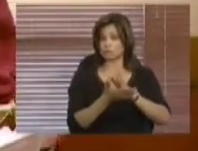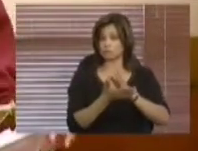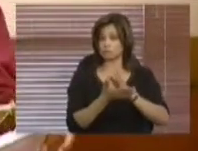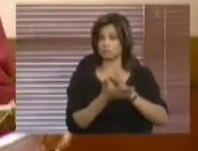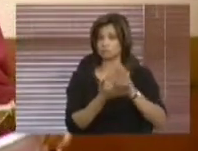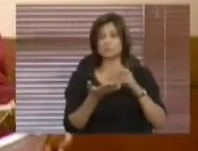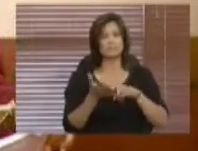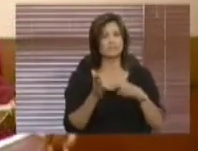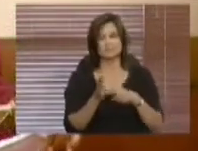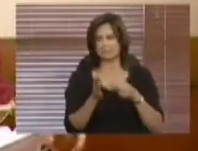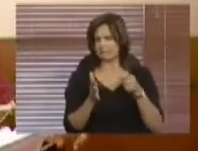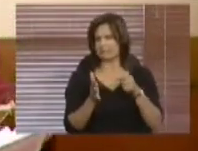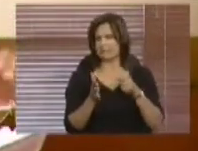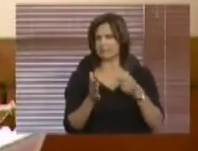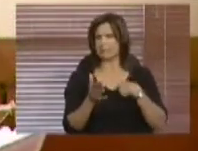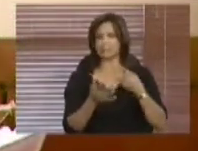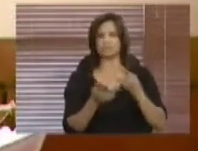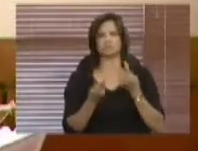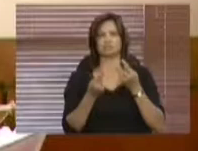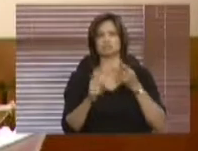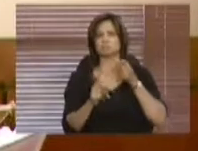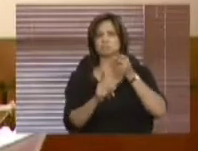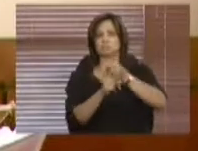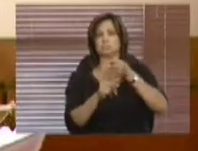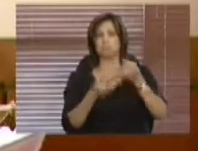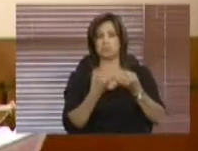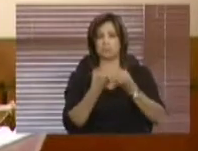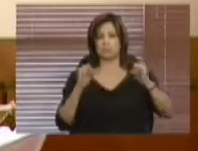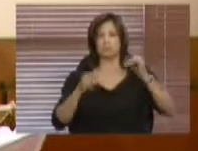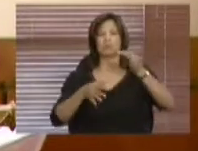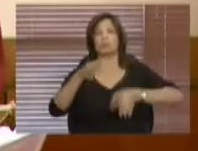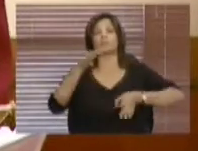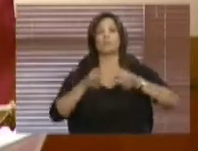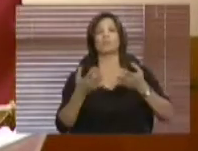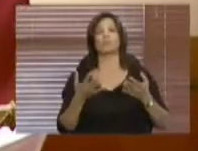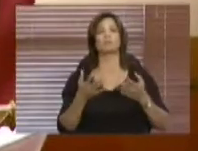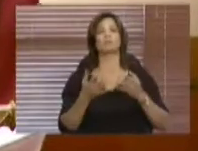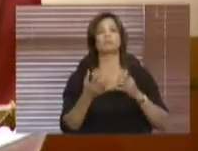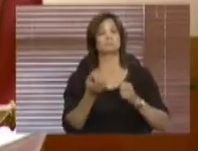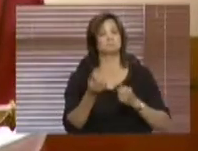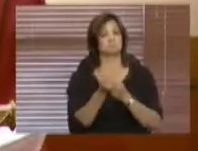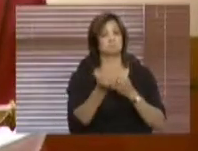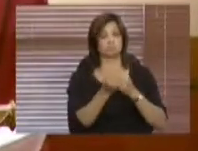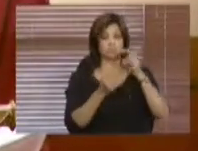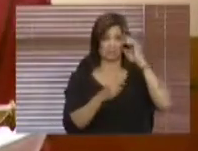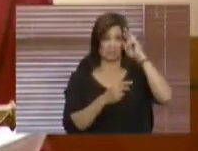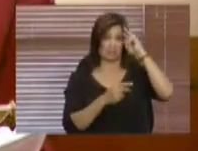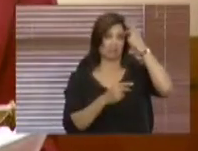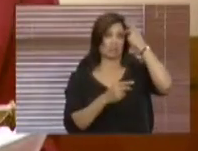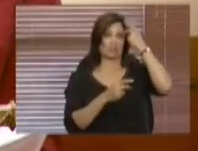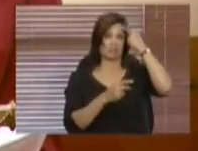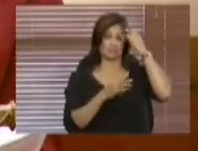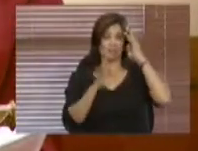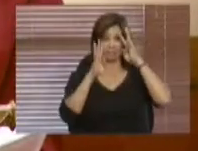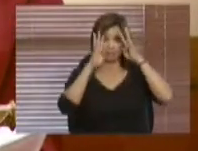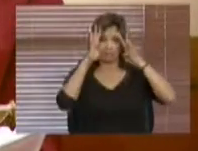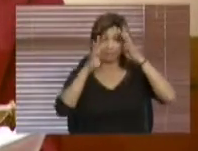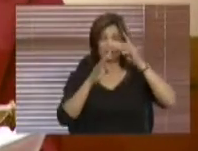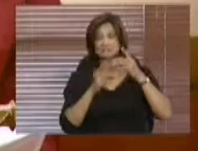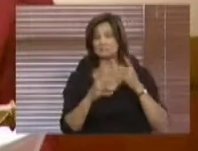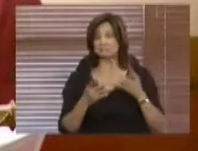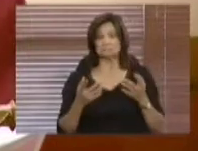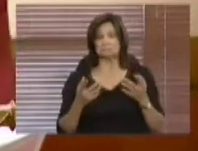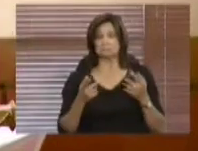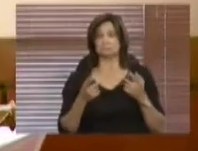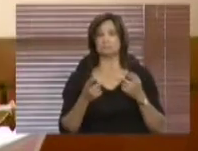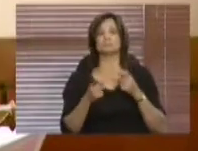trata más bien de un atentado a la independencia judicial, sustentado en prejuicios y siguiendo, en determinados